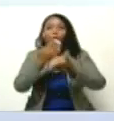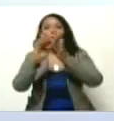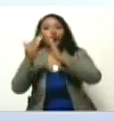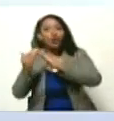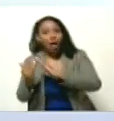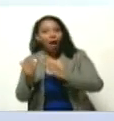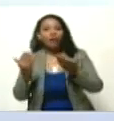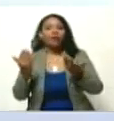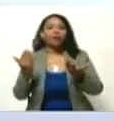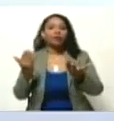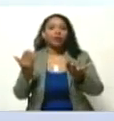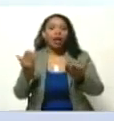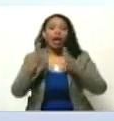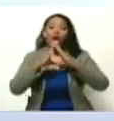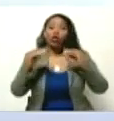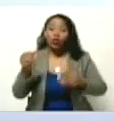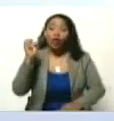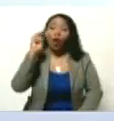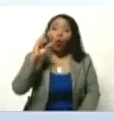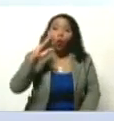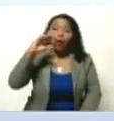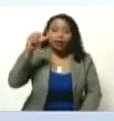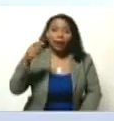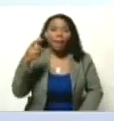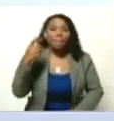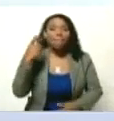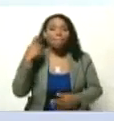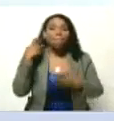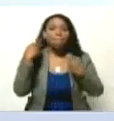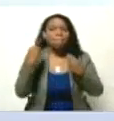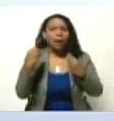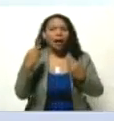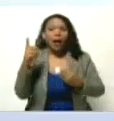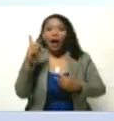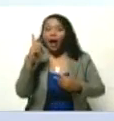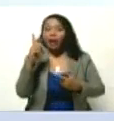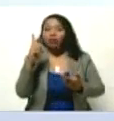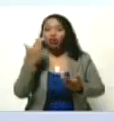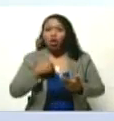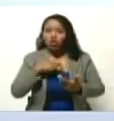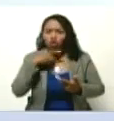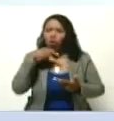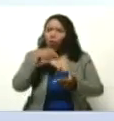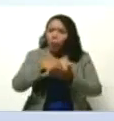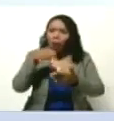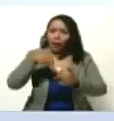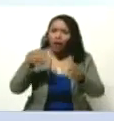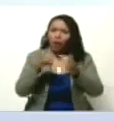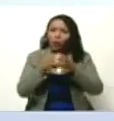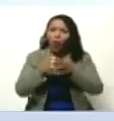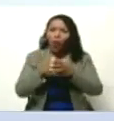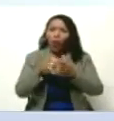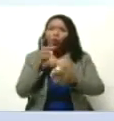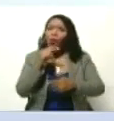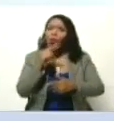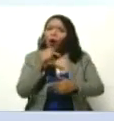todas las VCH para que no haya lo que nosotros hemos llamado aquí en el partido puntos ciegos en la cosa. ¿Cómo